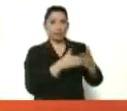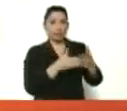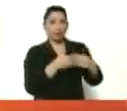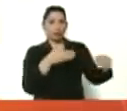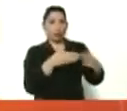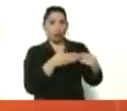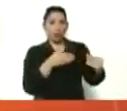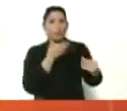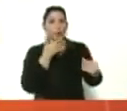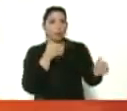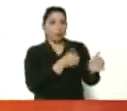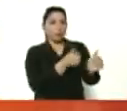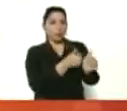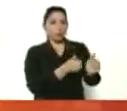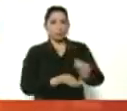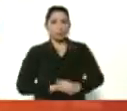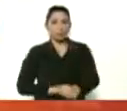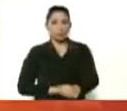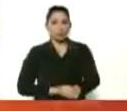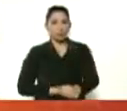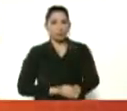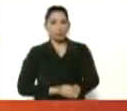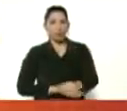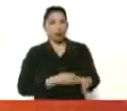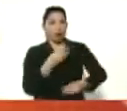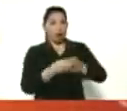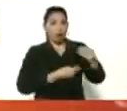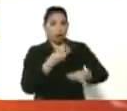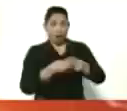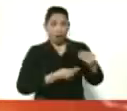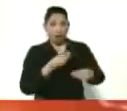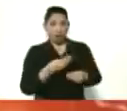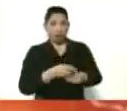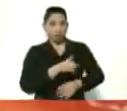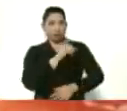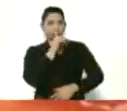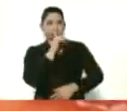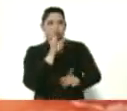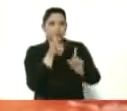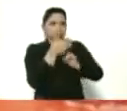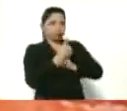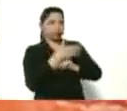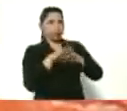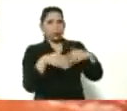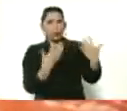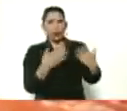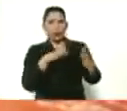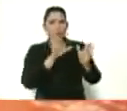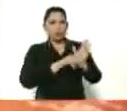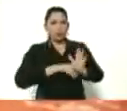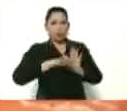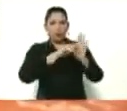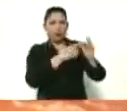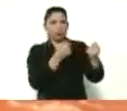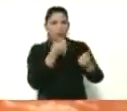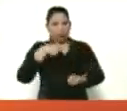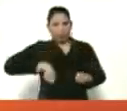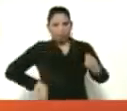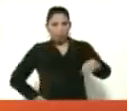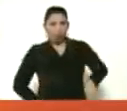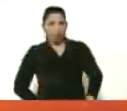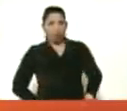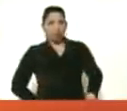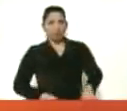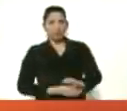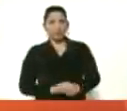son diputados suplentes. Lo habían hecho a la chita callando cuando se robaron esa plata, que la pasaron de